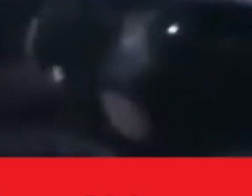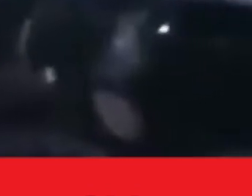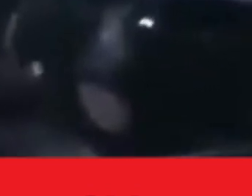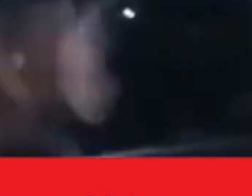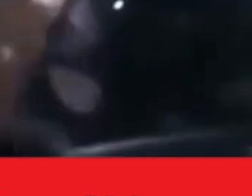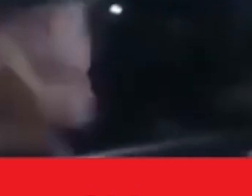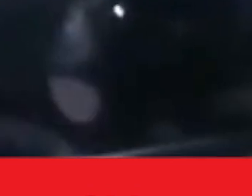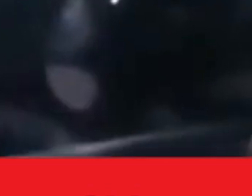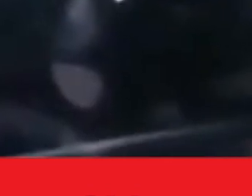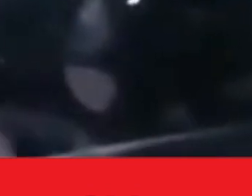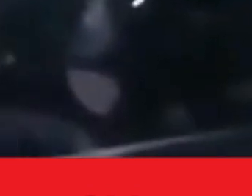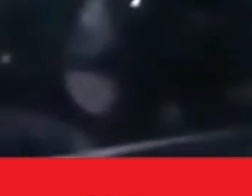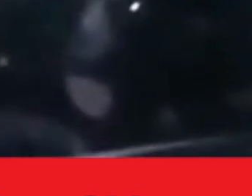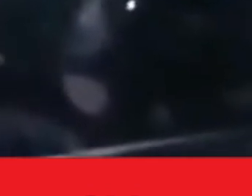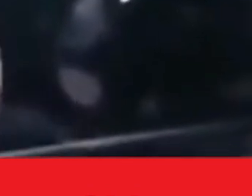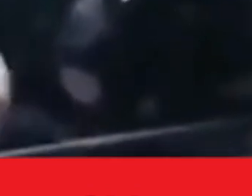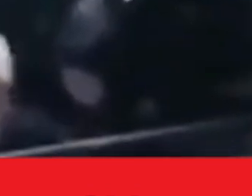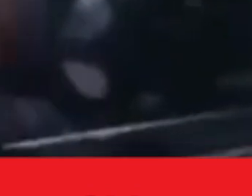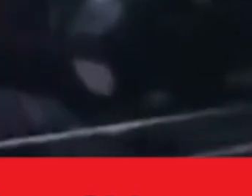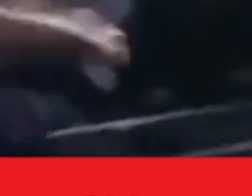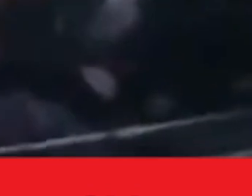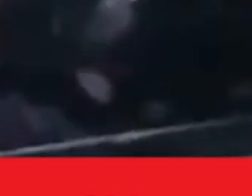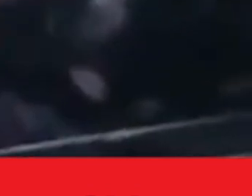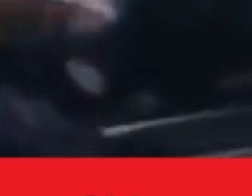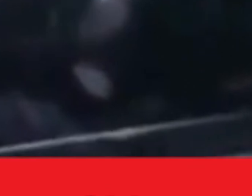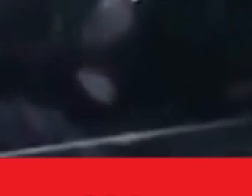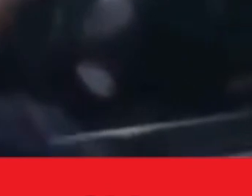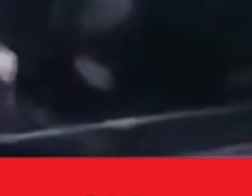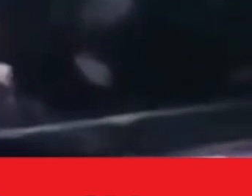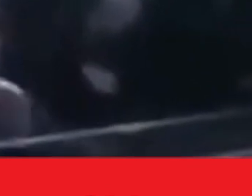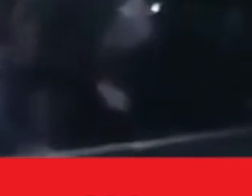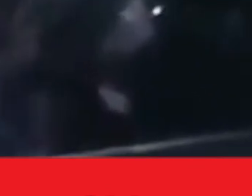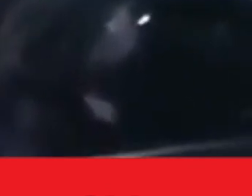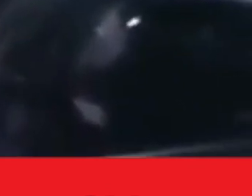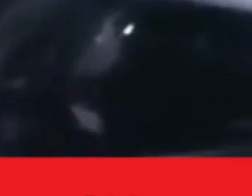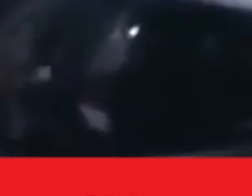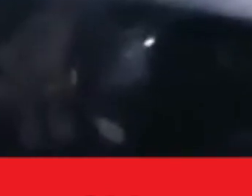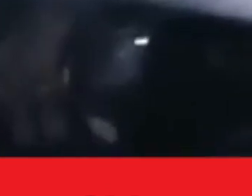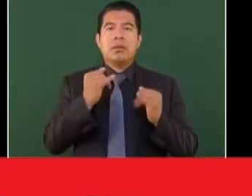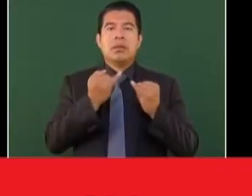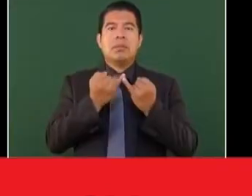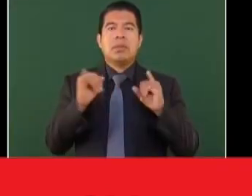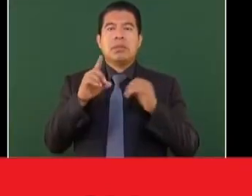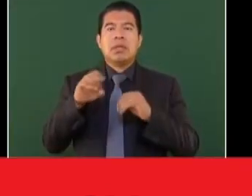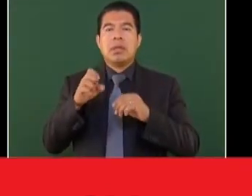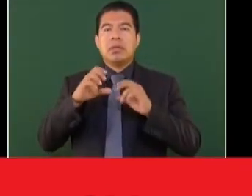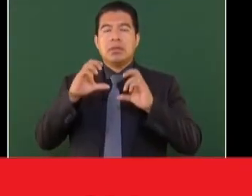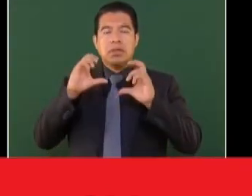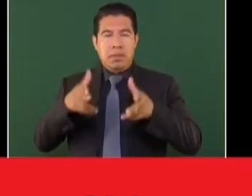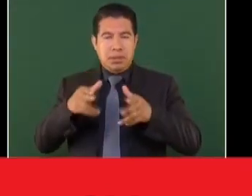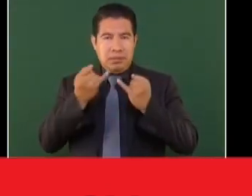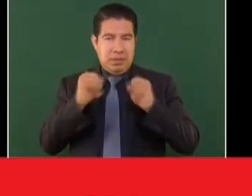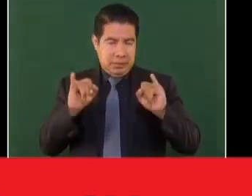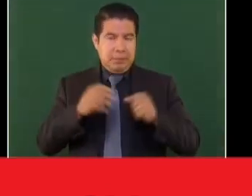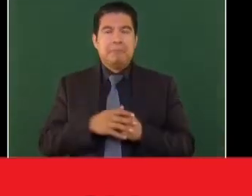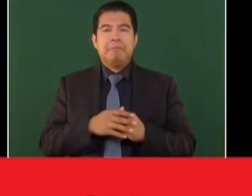estamos planteando una mesa. Esas matrículas que quieren dar a escuelas privadas. Yo estaba